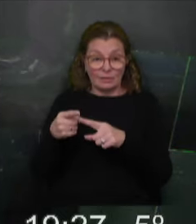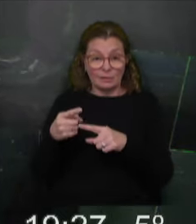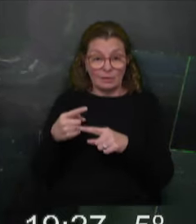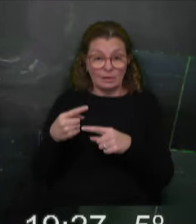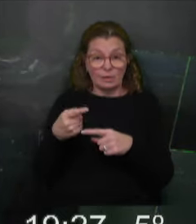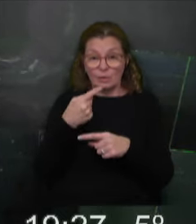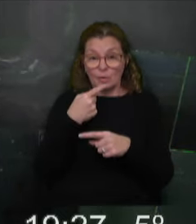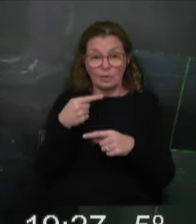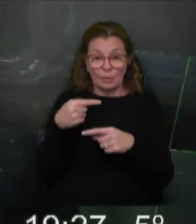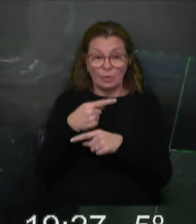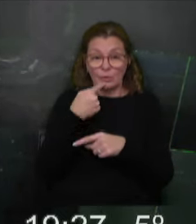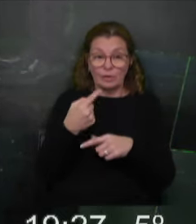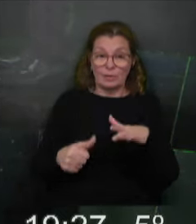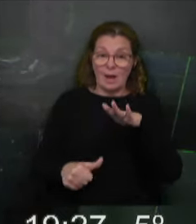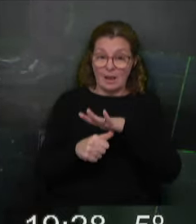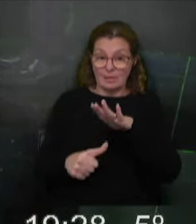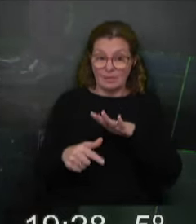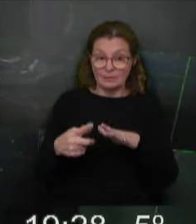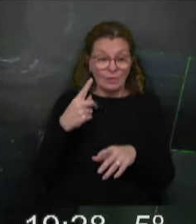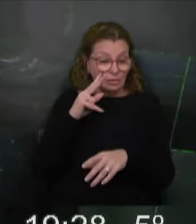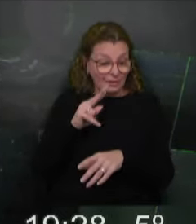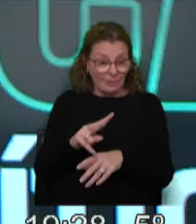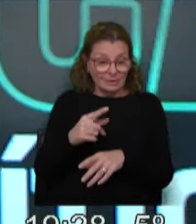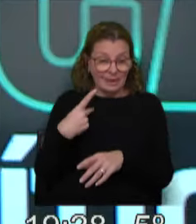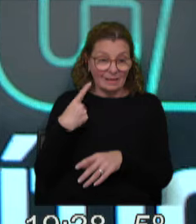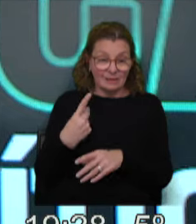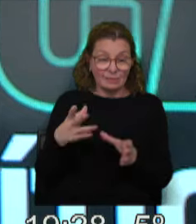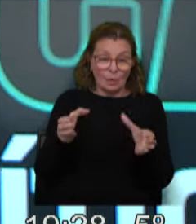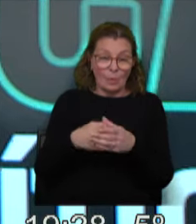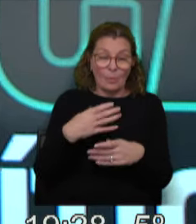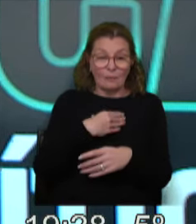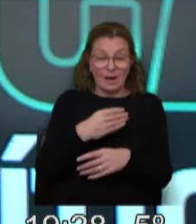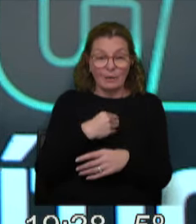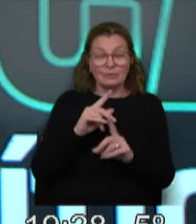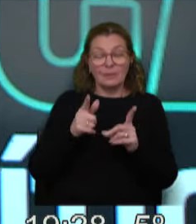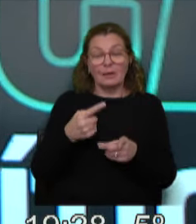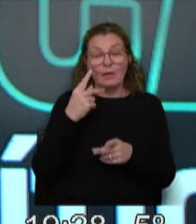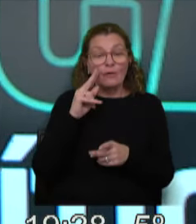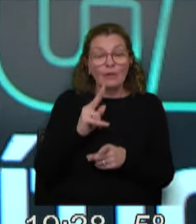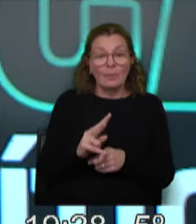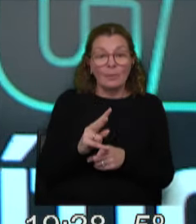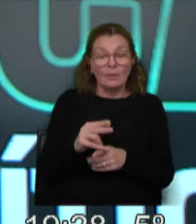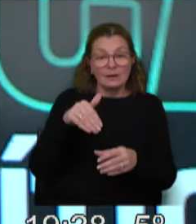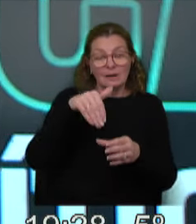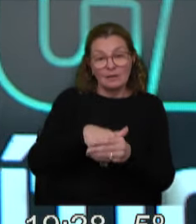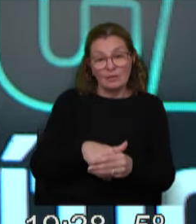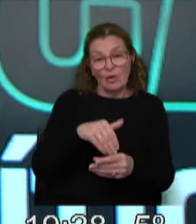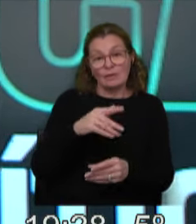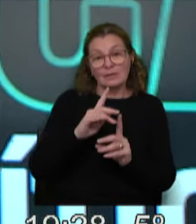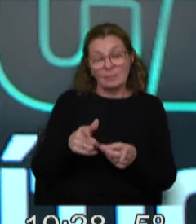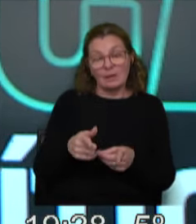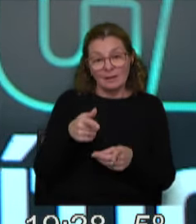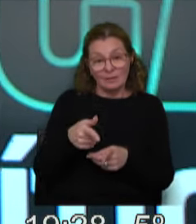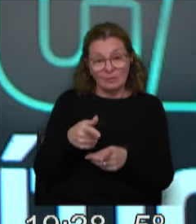enfrentó ese liderazgo Y eso está reflejado en el directorio del partido Nacional fue reflejado en lo que fue la elección nacional y